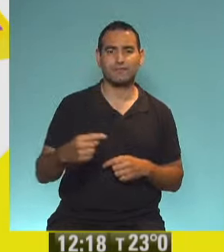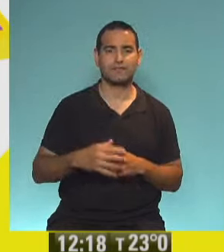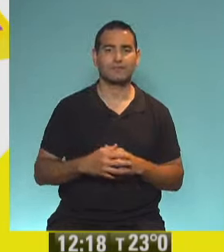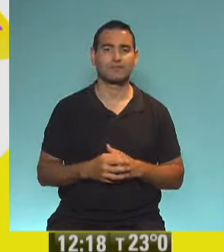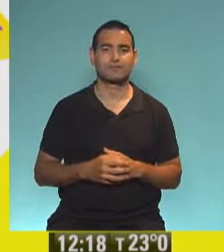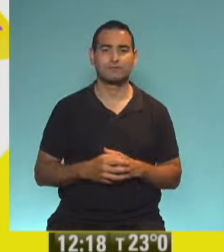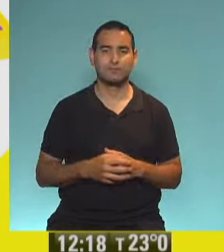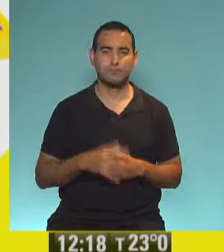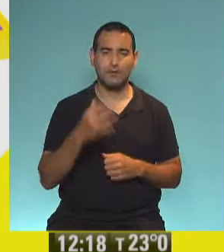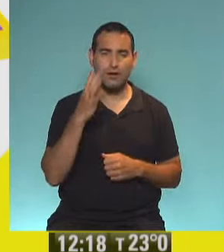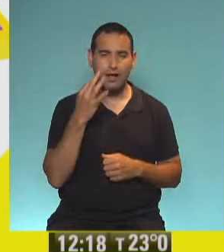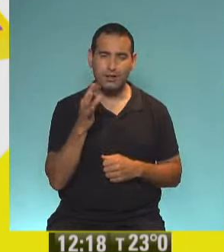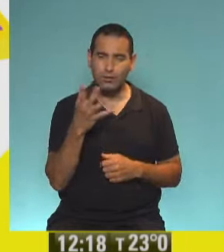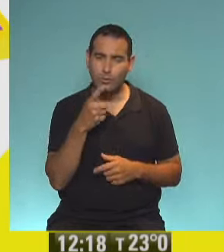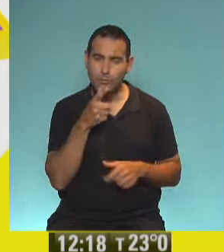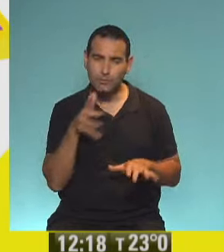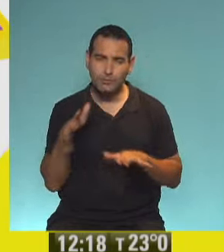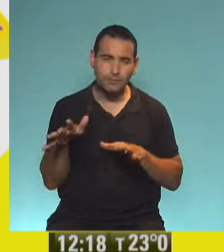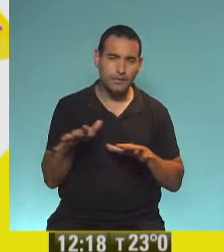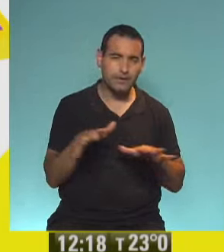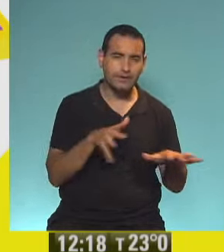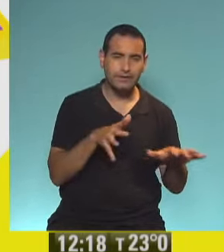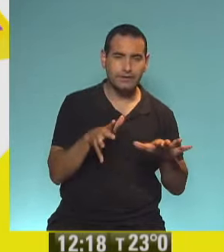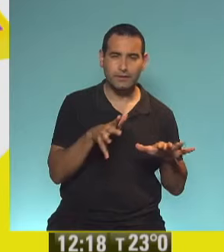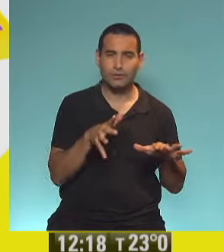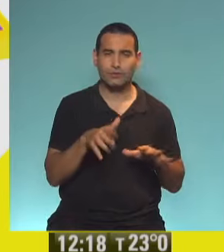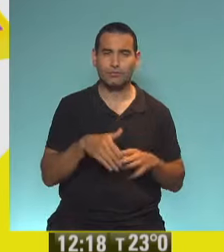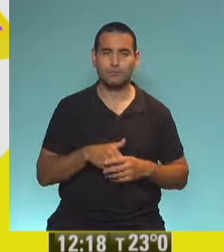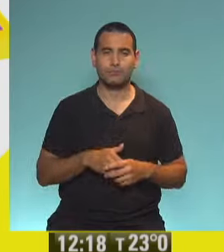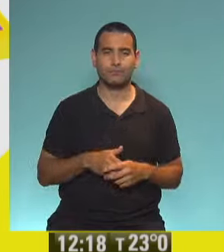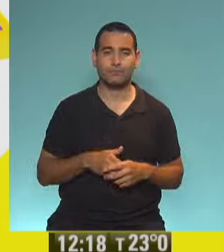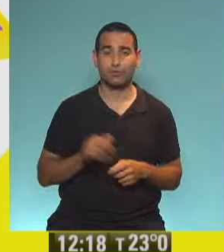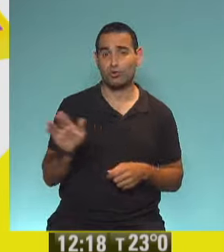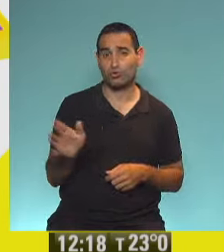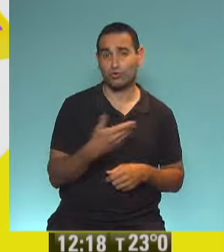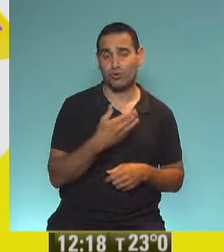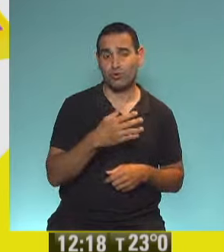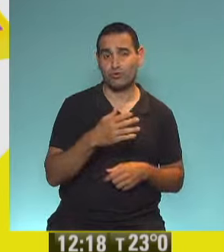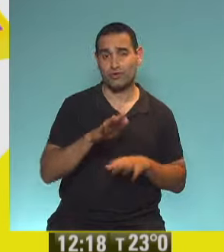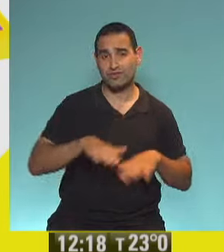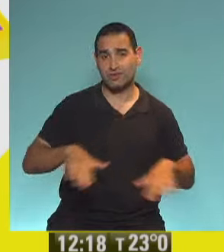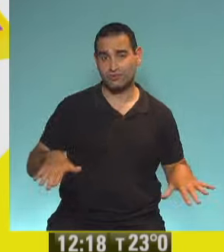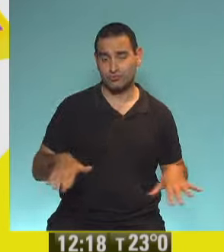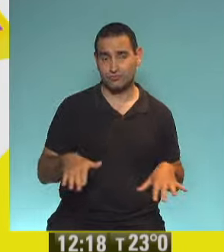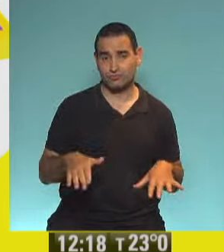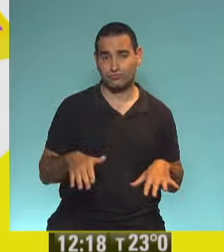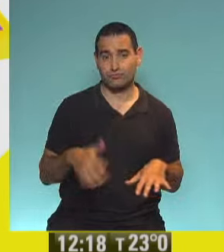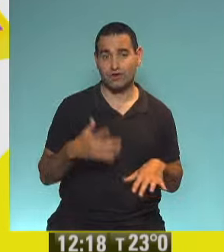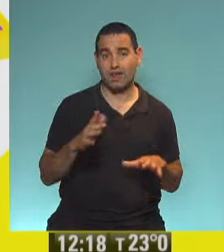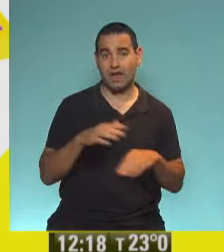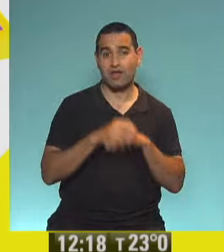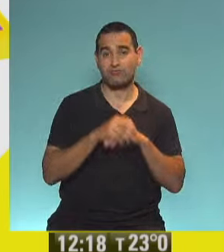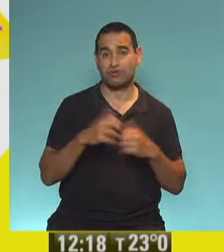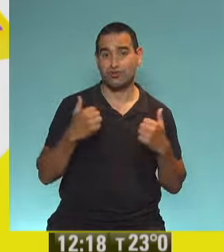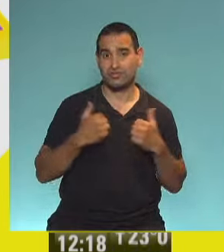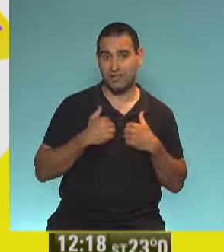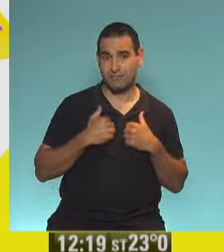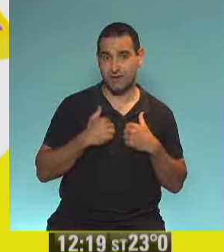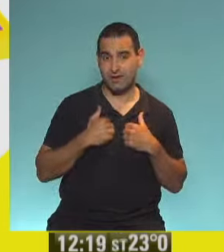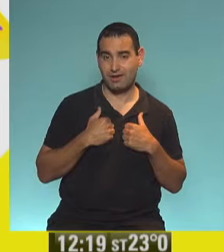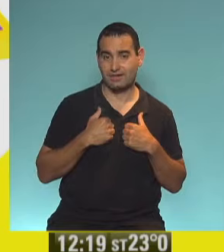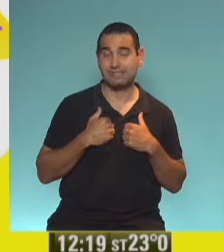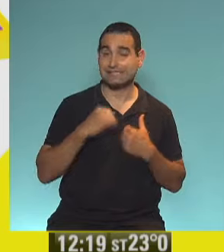si encuentran alguna semejanza entre estos. Bueno, son todos niños y niñas, amigos de Samba. Sí, sí.